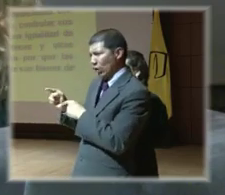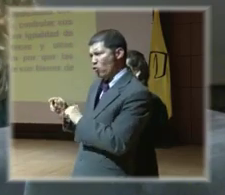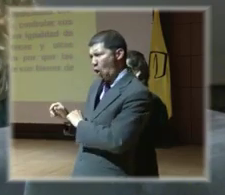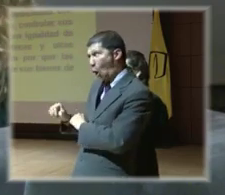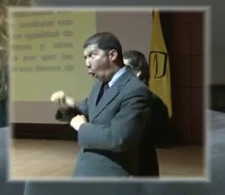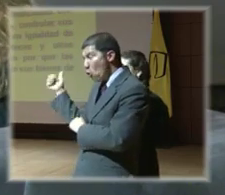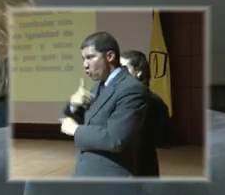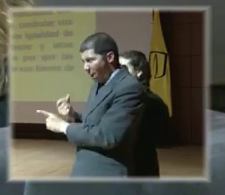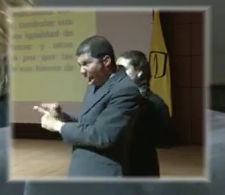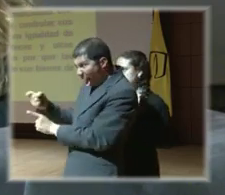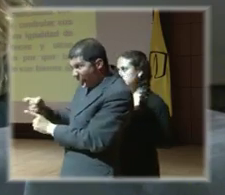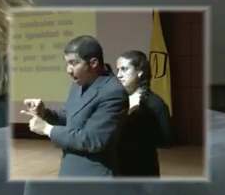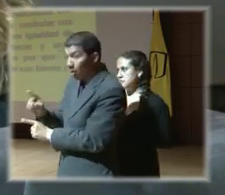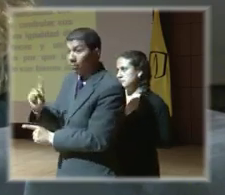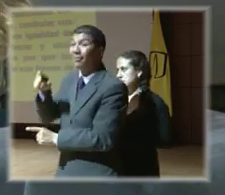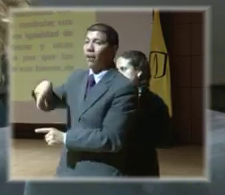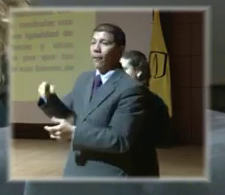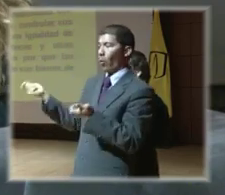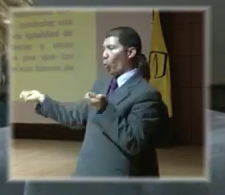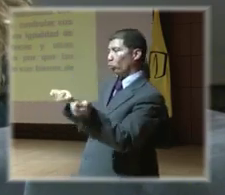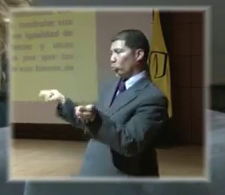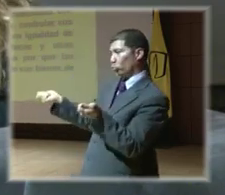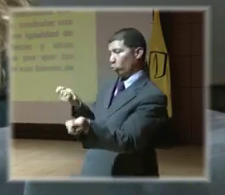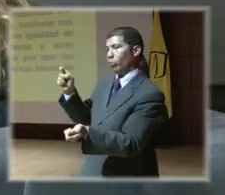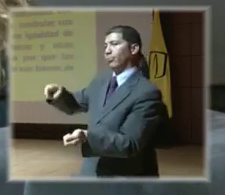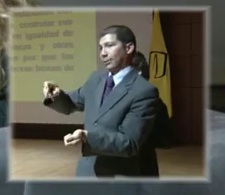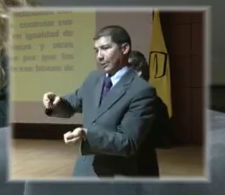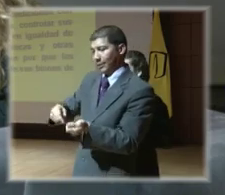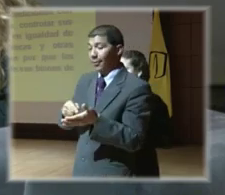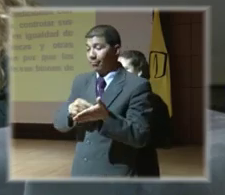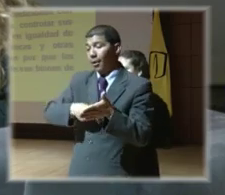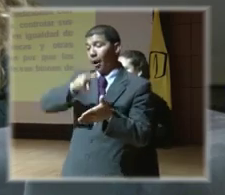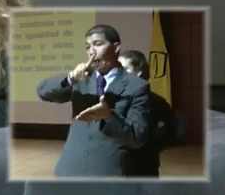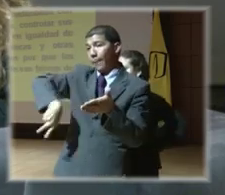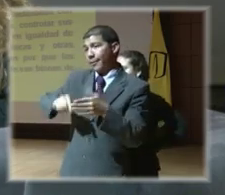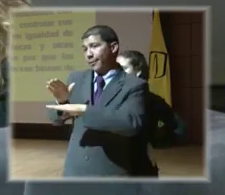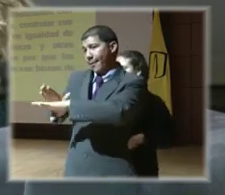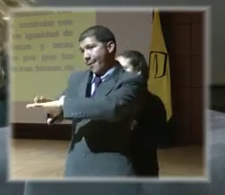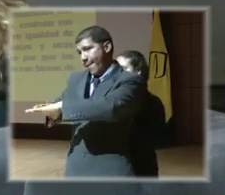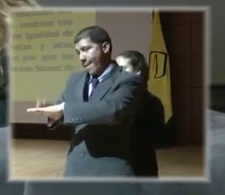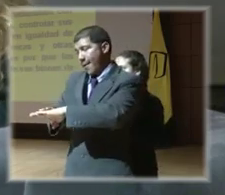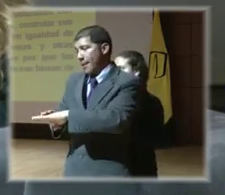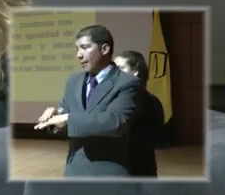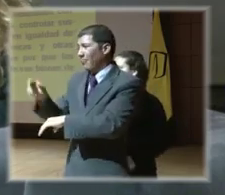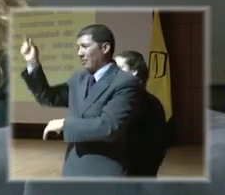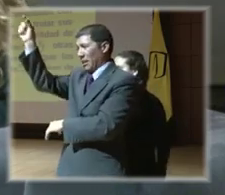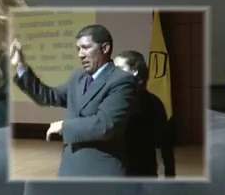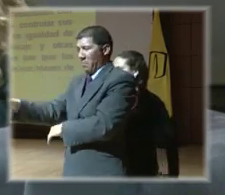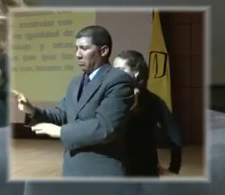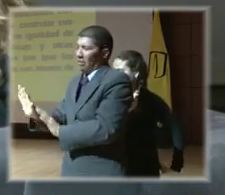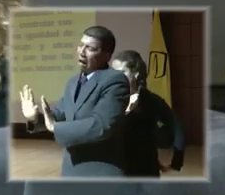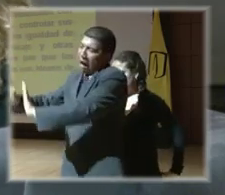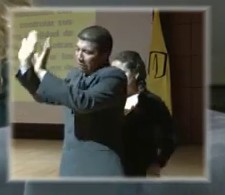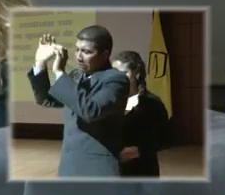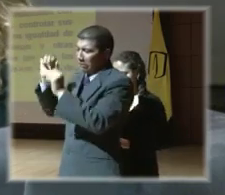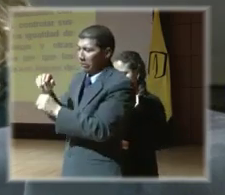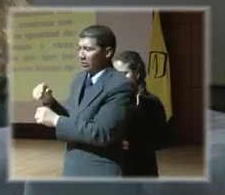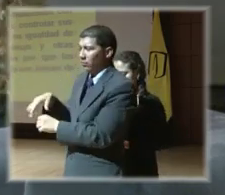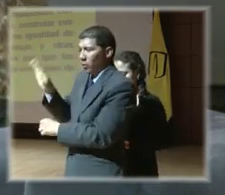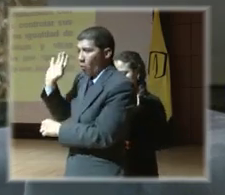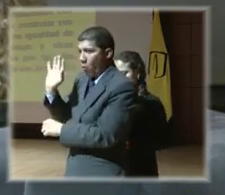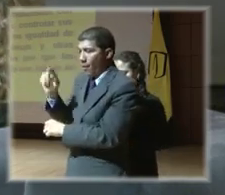La revisión de la sentencia es parte de esto que serían salvaguardias, ¿no? Es decir, no es dejar a la persona así, sin más, sino